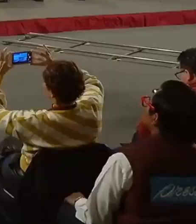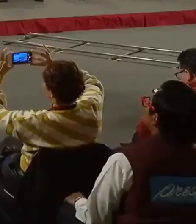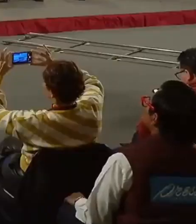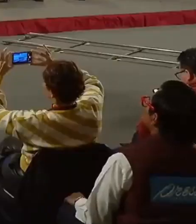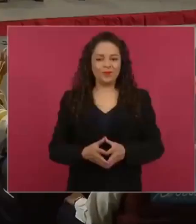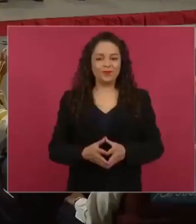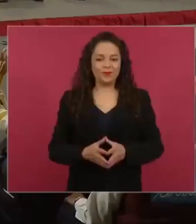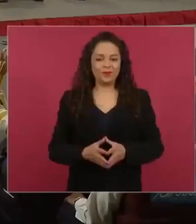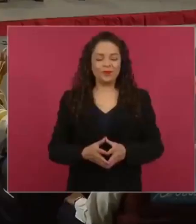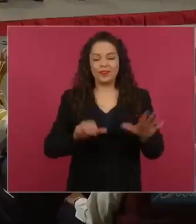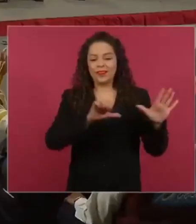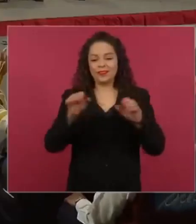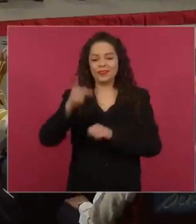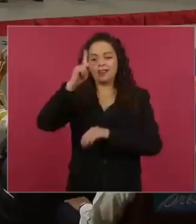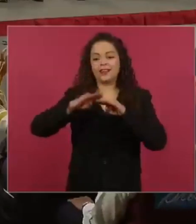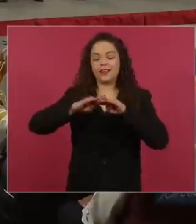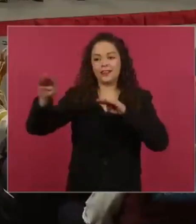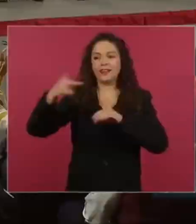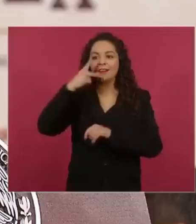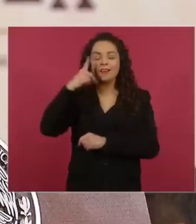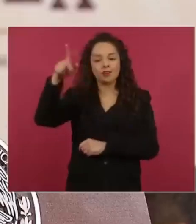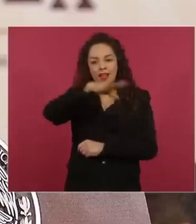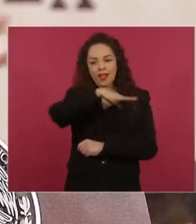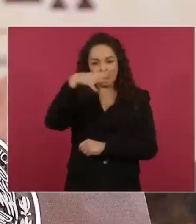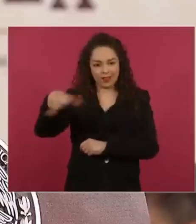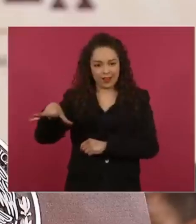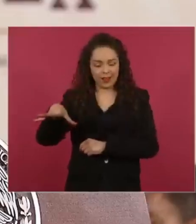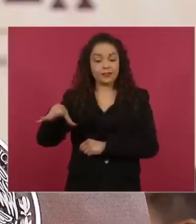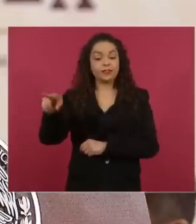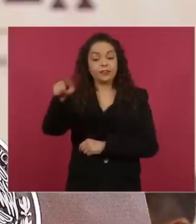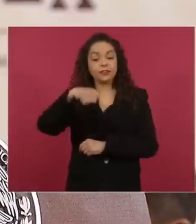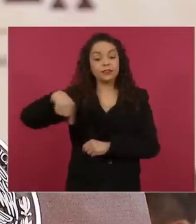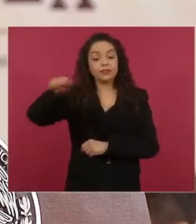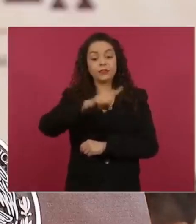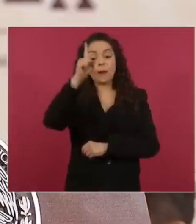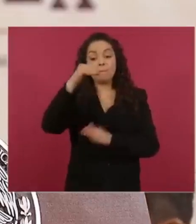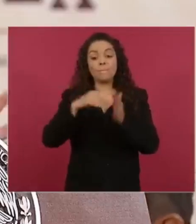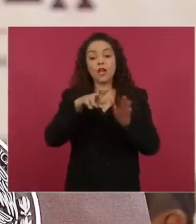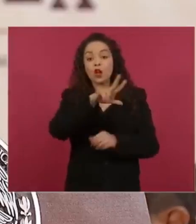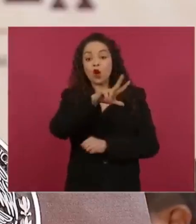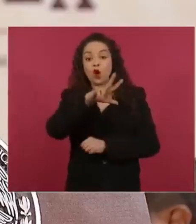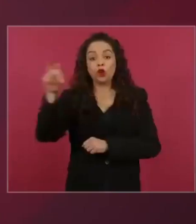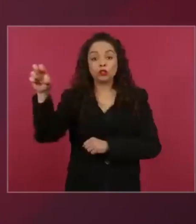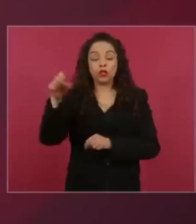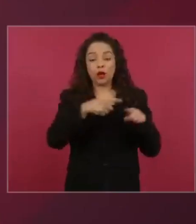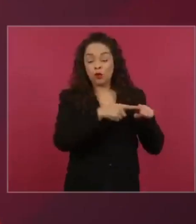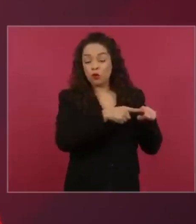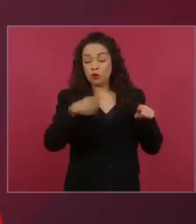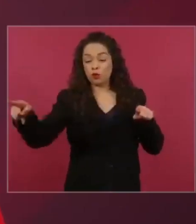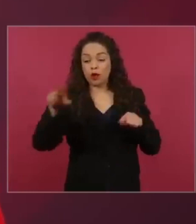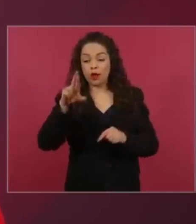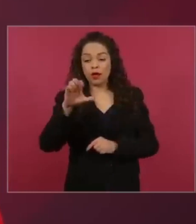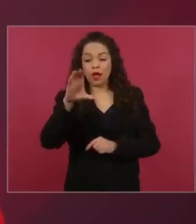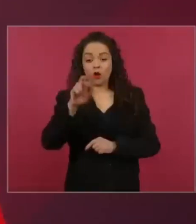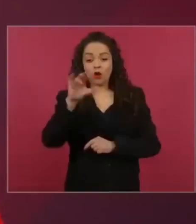recorrieron más de 600 kilómetros, como bien lo decía el general Águila, y entre un recorrido y otro más de 1,800, siguiendo con el compromiso